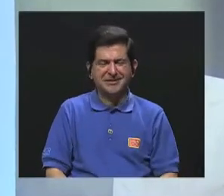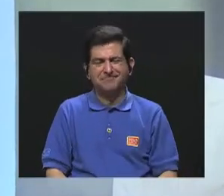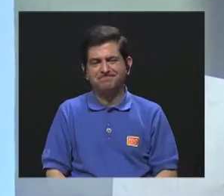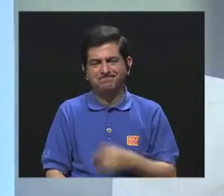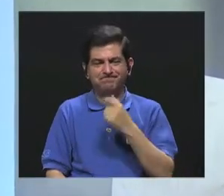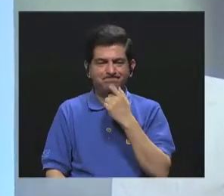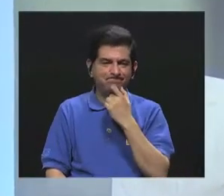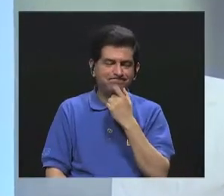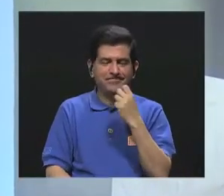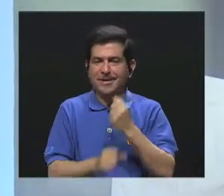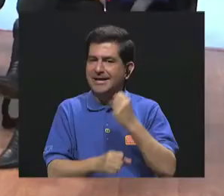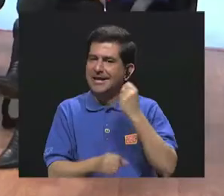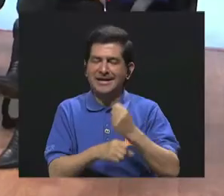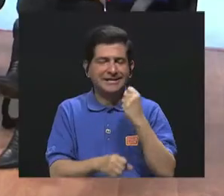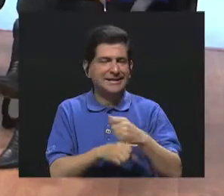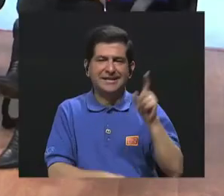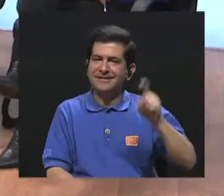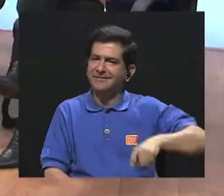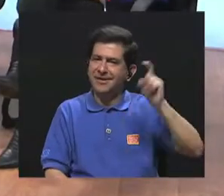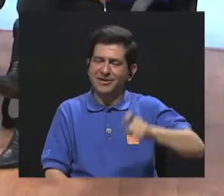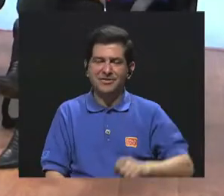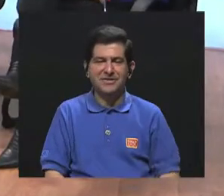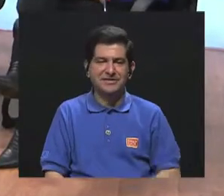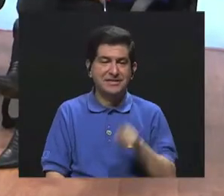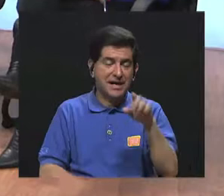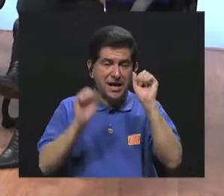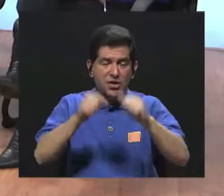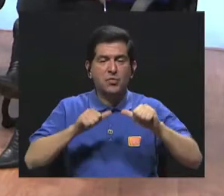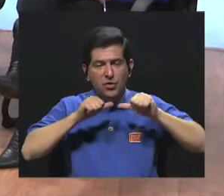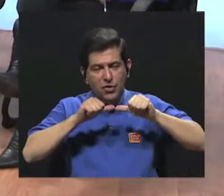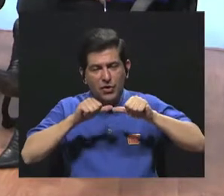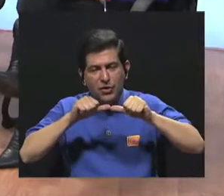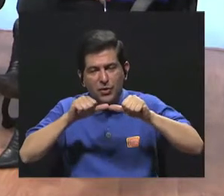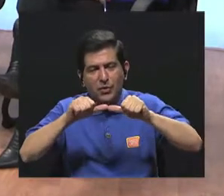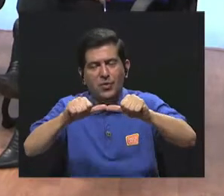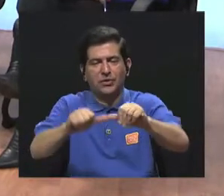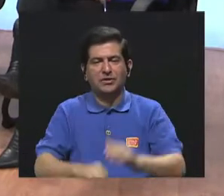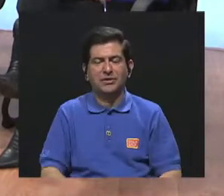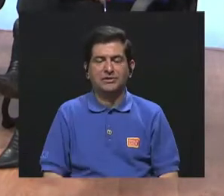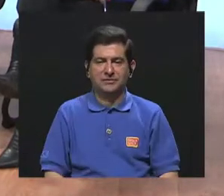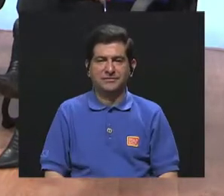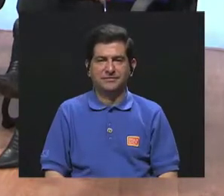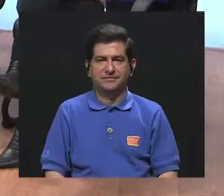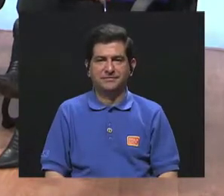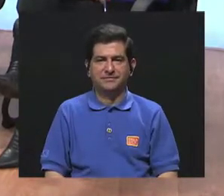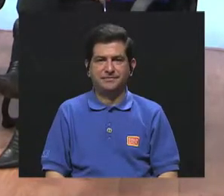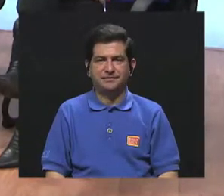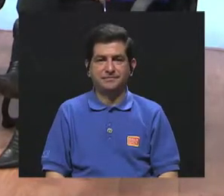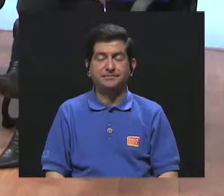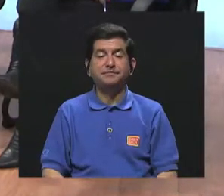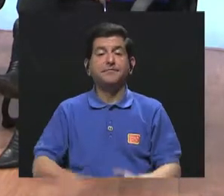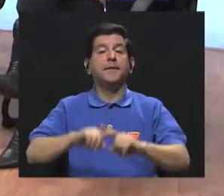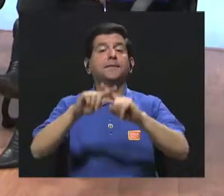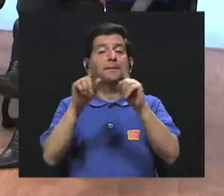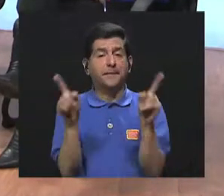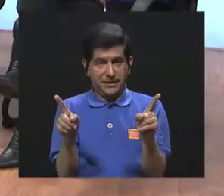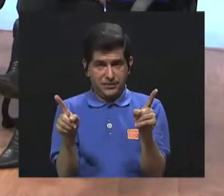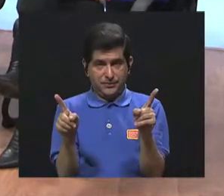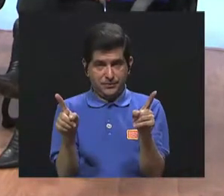hay mucho trabajo que todavía tenemos que continuar en esa parte. Pero,